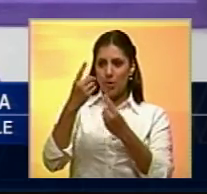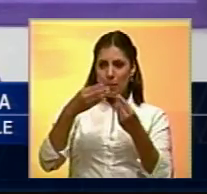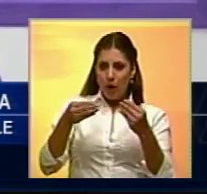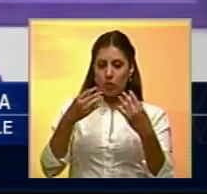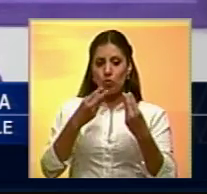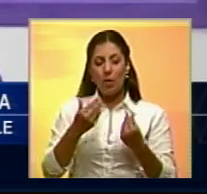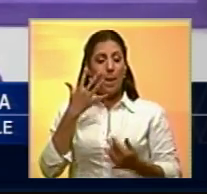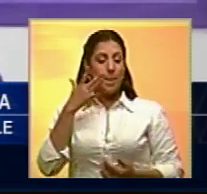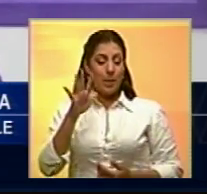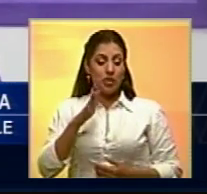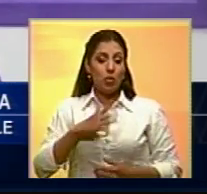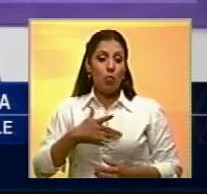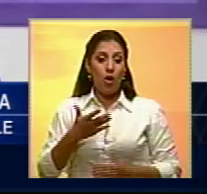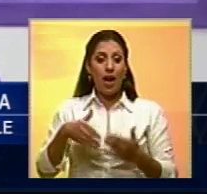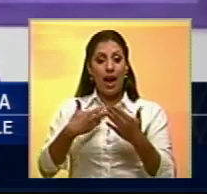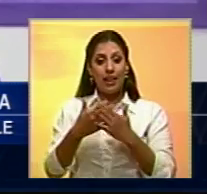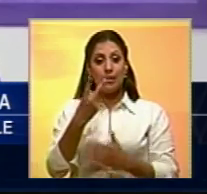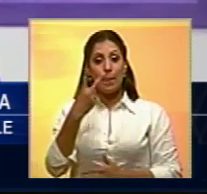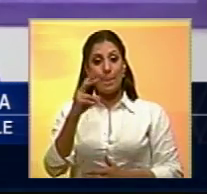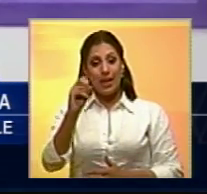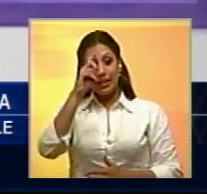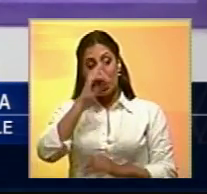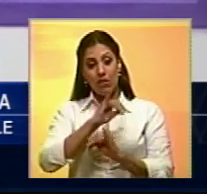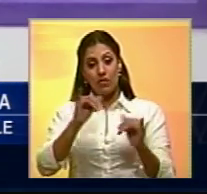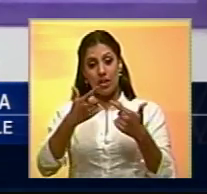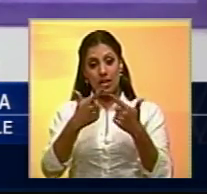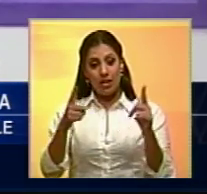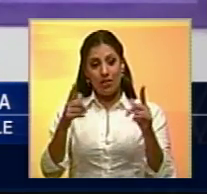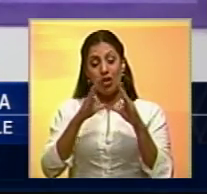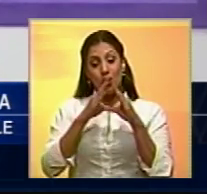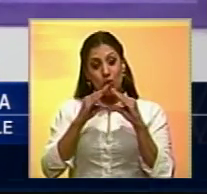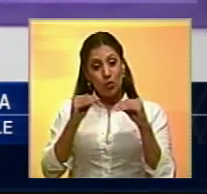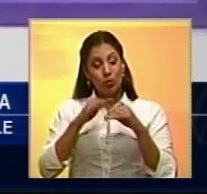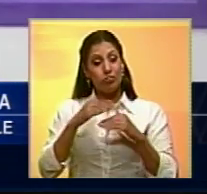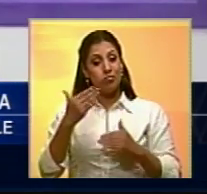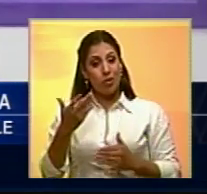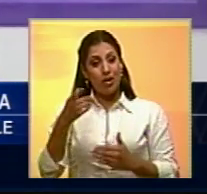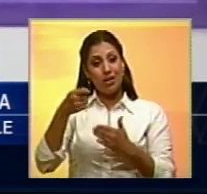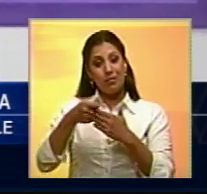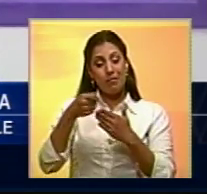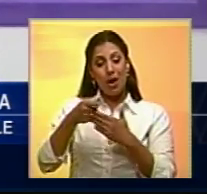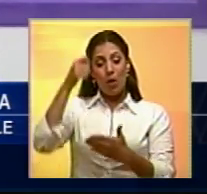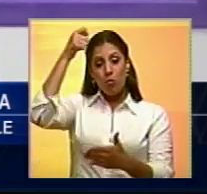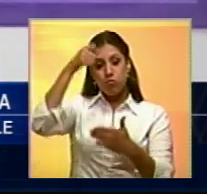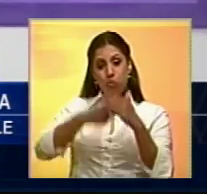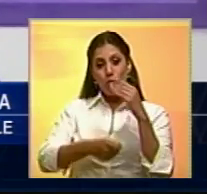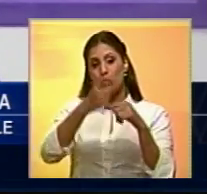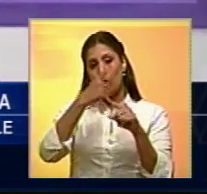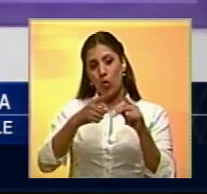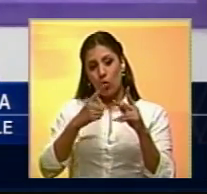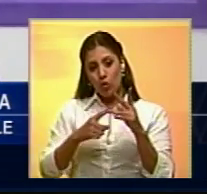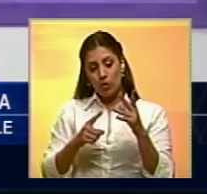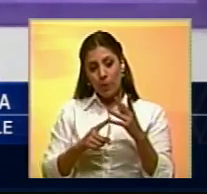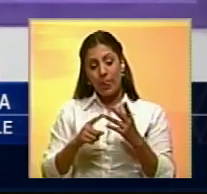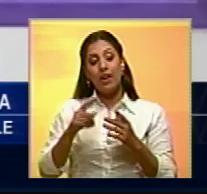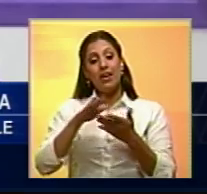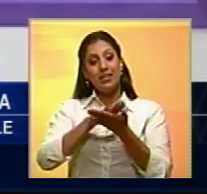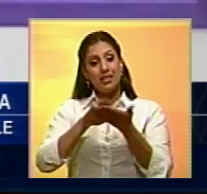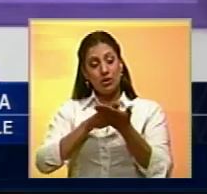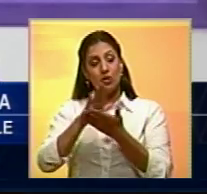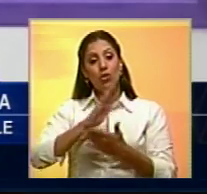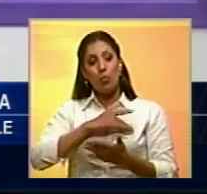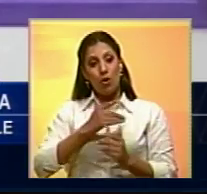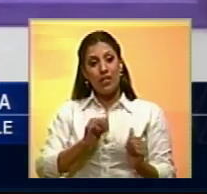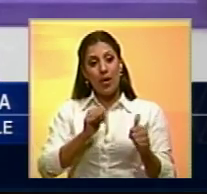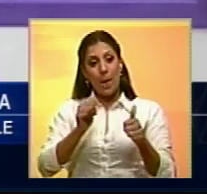cual se estima podría ser de hasta 20 años. Todo esto tras pagar una multa y otros beneficios. La situación puede